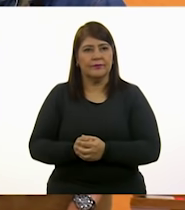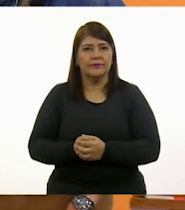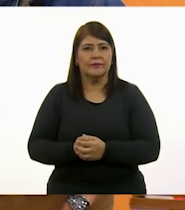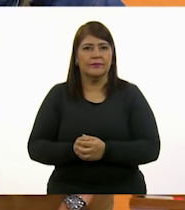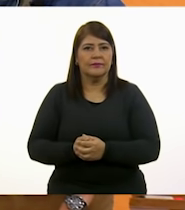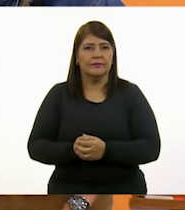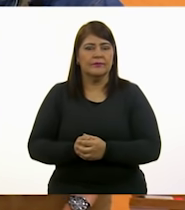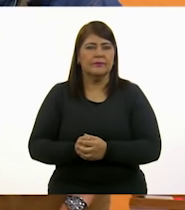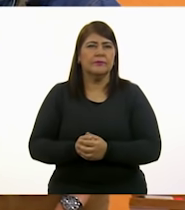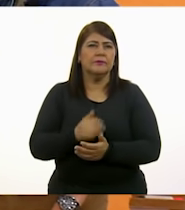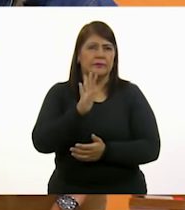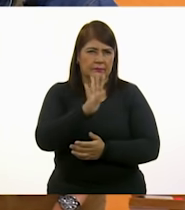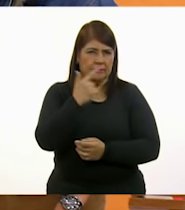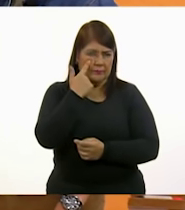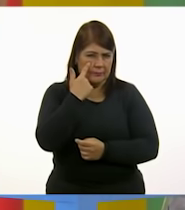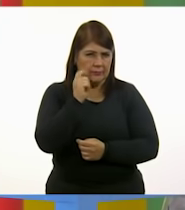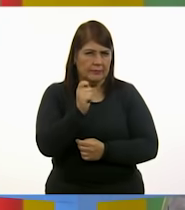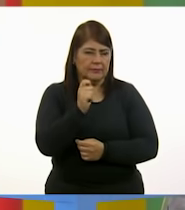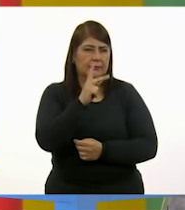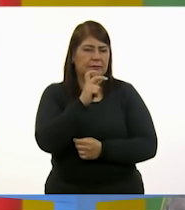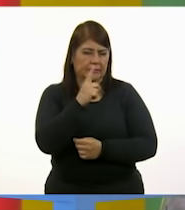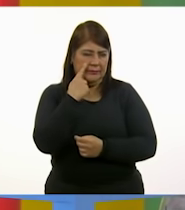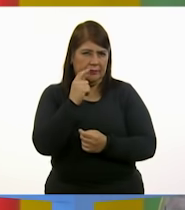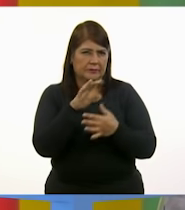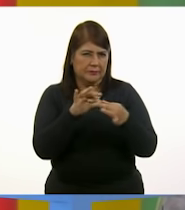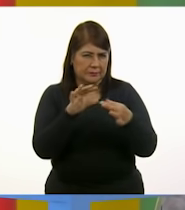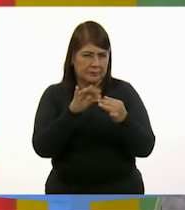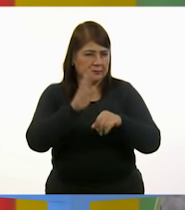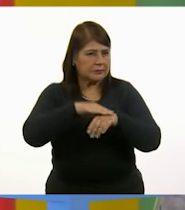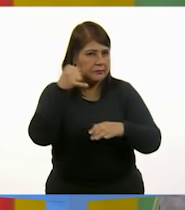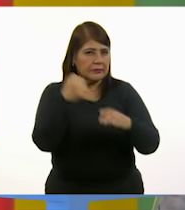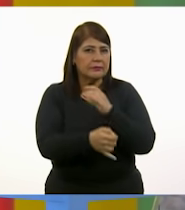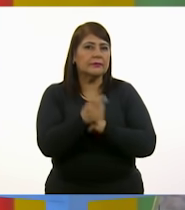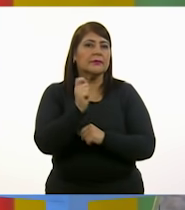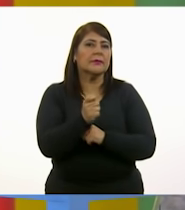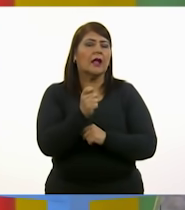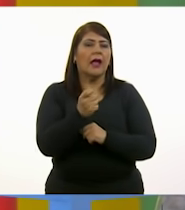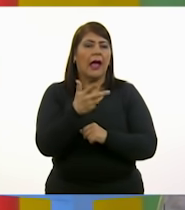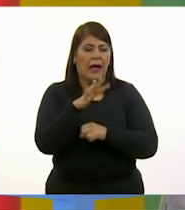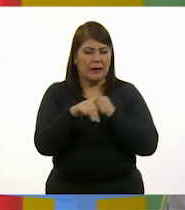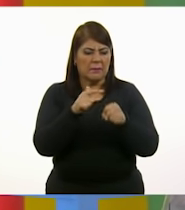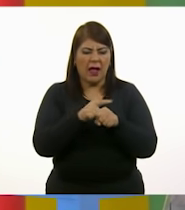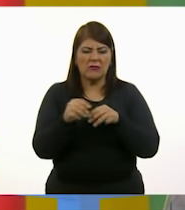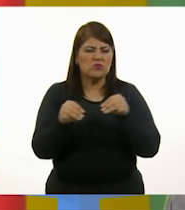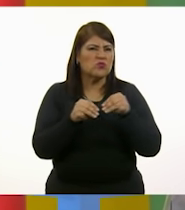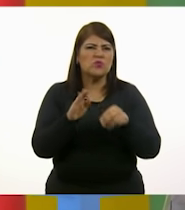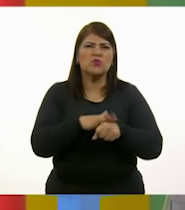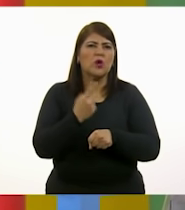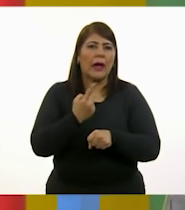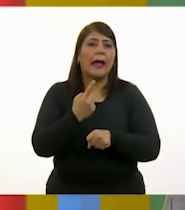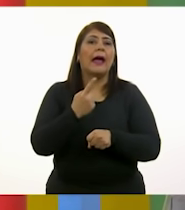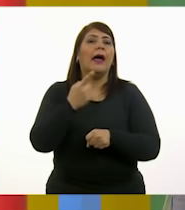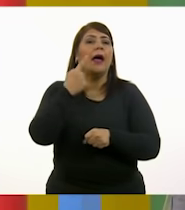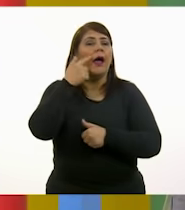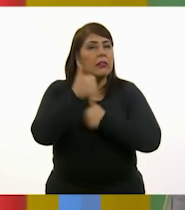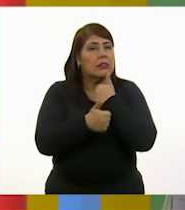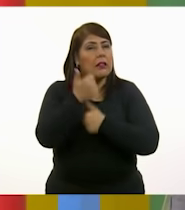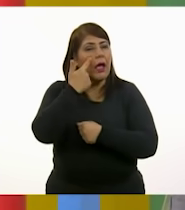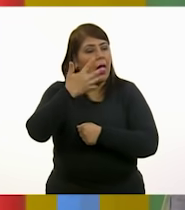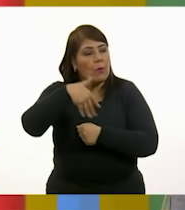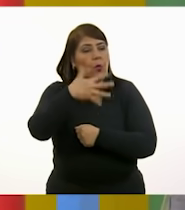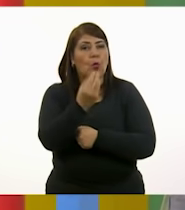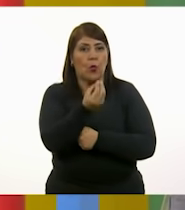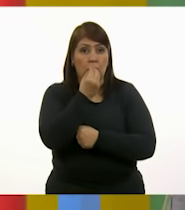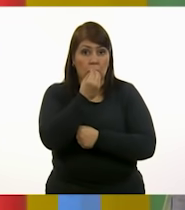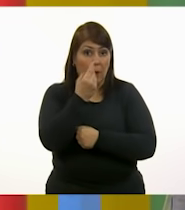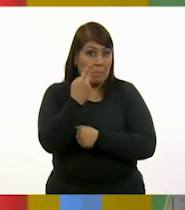Perdón, Pepe Los animales, Pepe, una de las razones por las que se mueven es para conseguir alimento Pero no